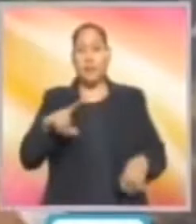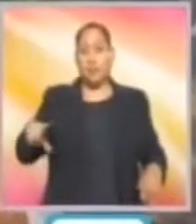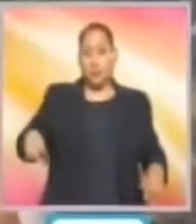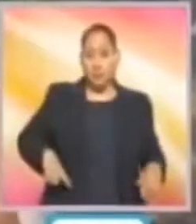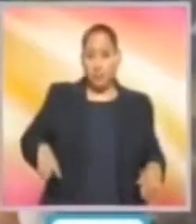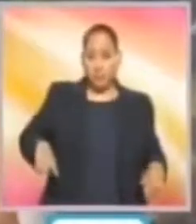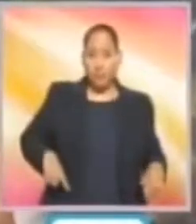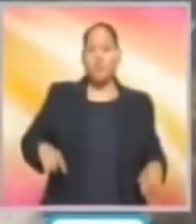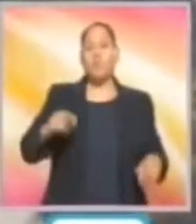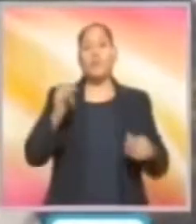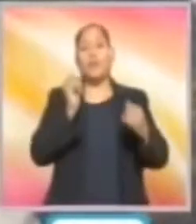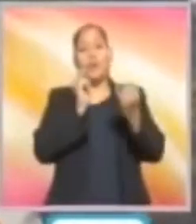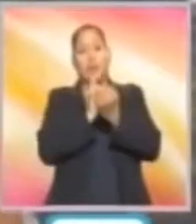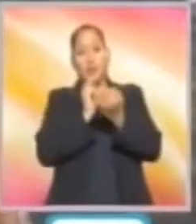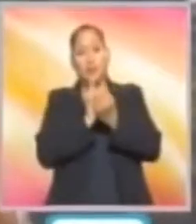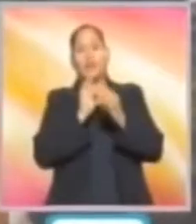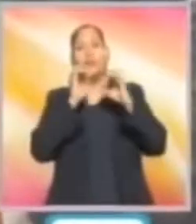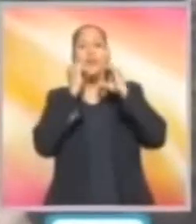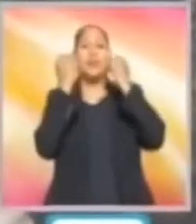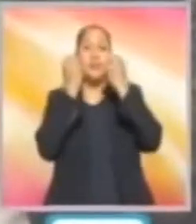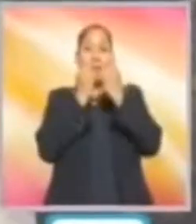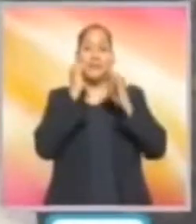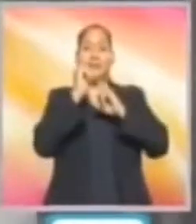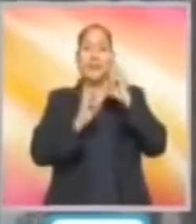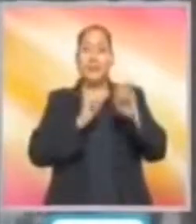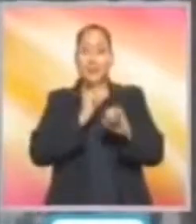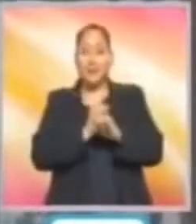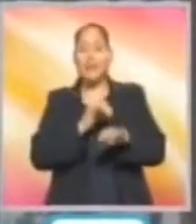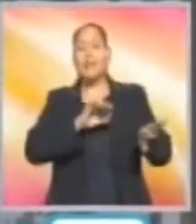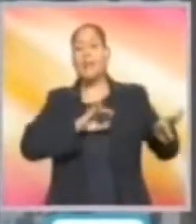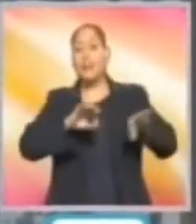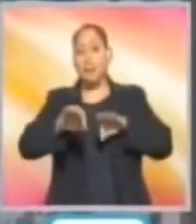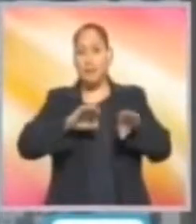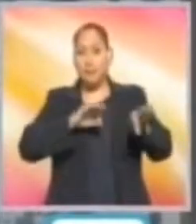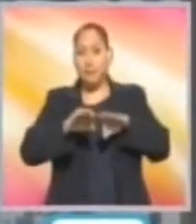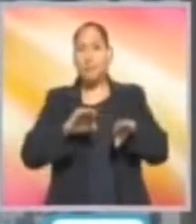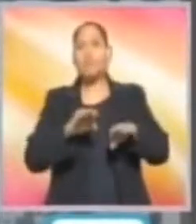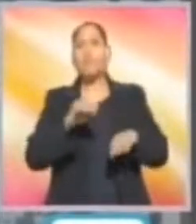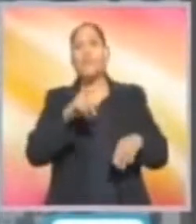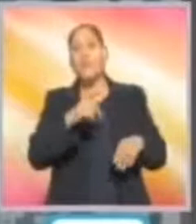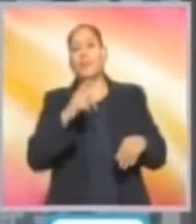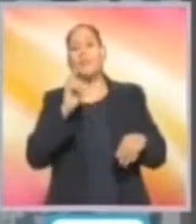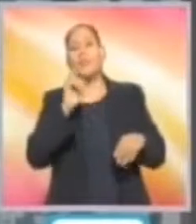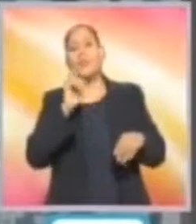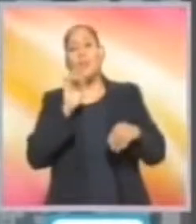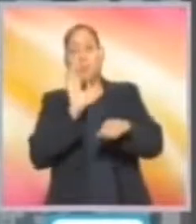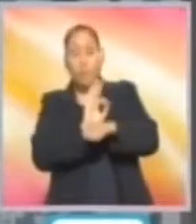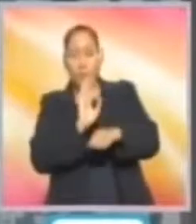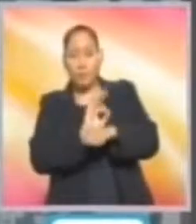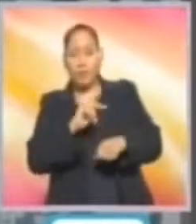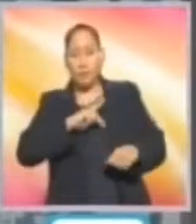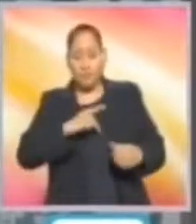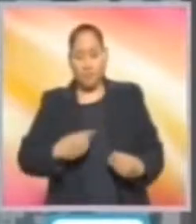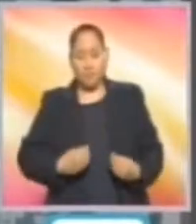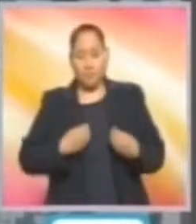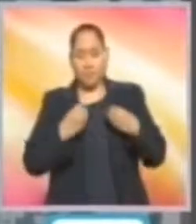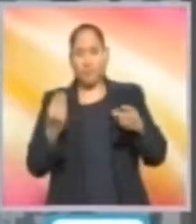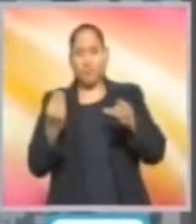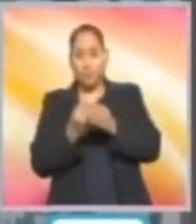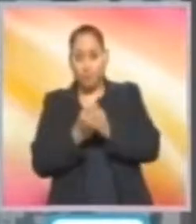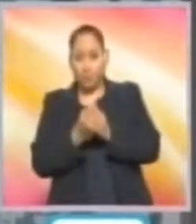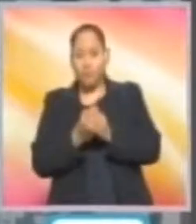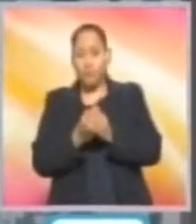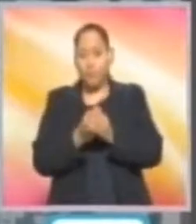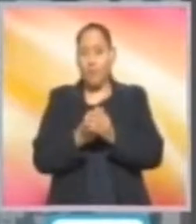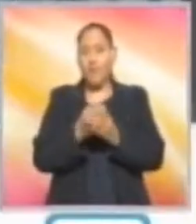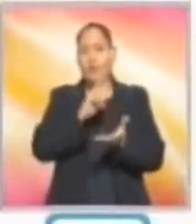que los, digamos, los organismos internacionales trabajen de tal manera que generen mecanismos que protejan esa vida privada, porque esta vida